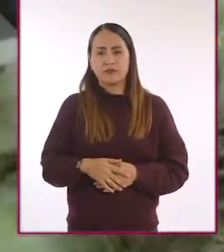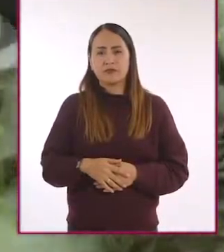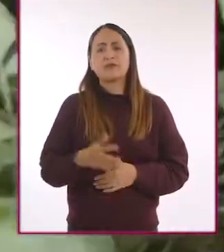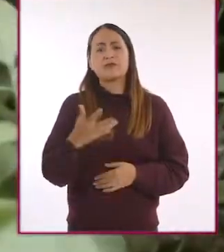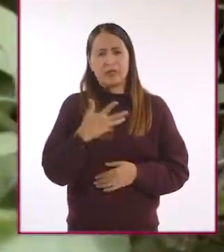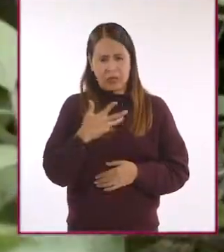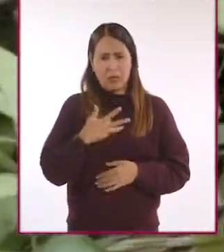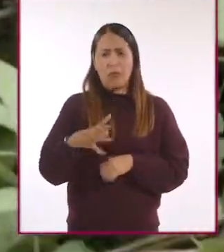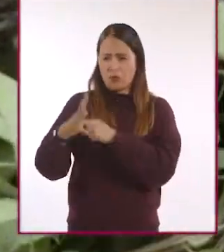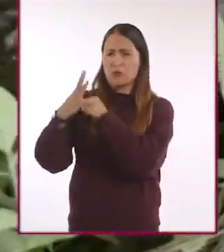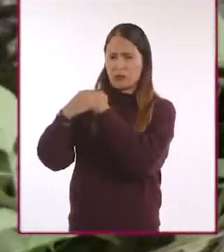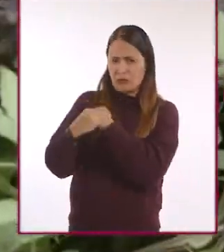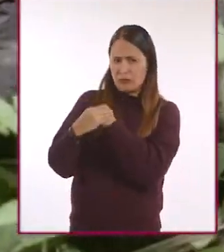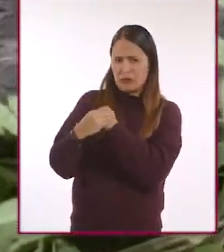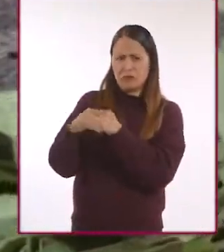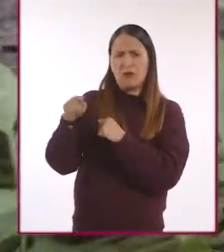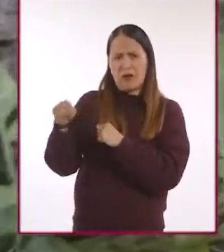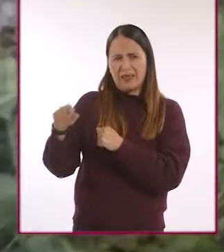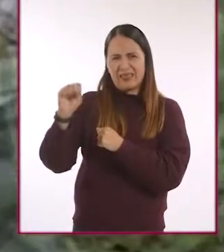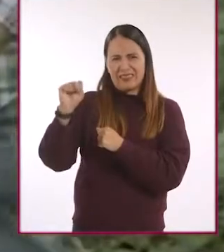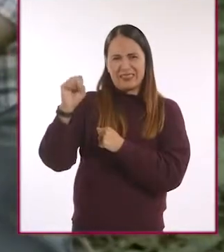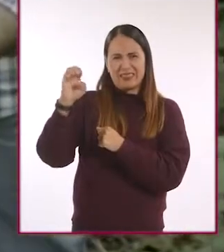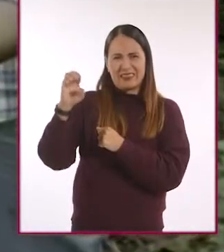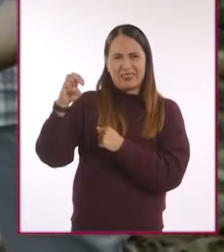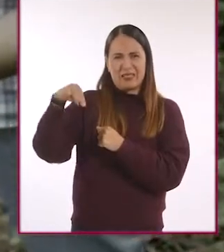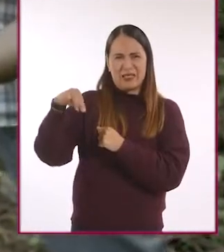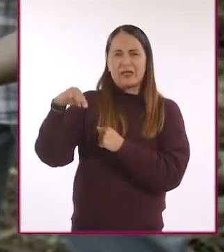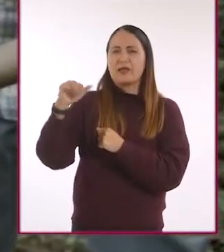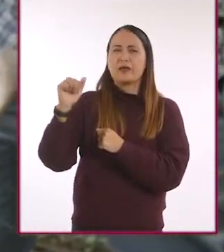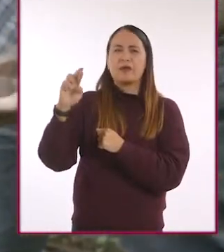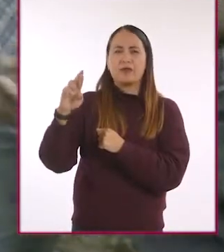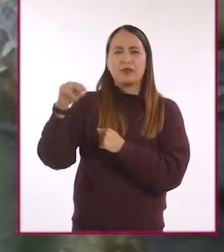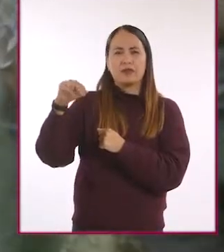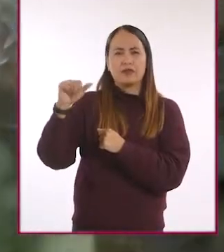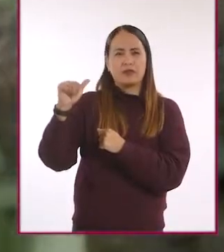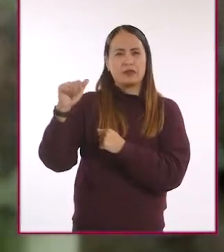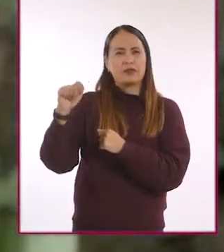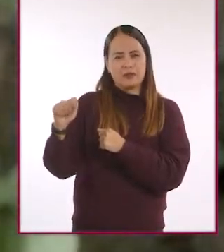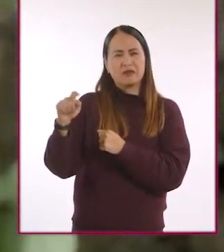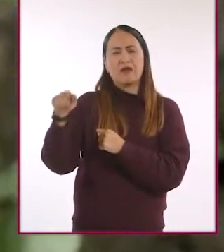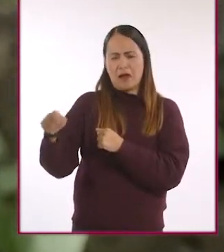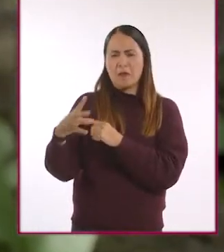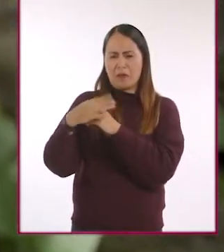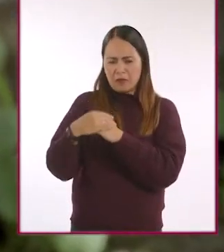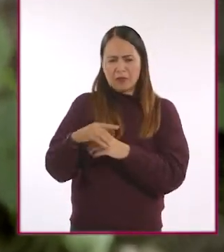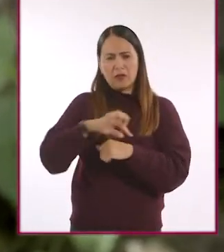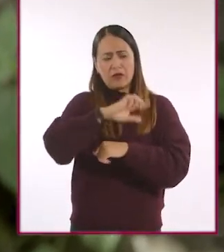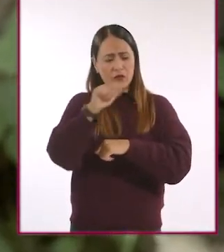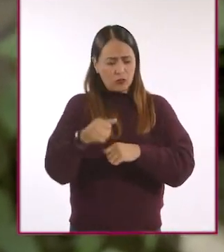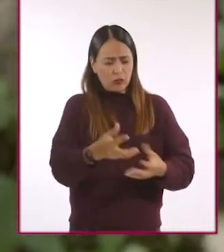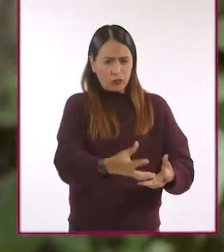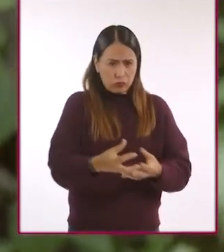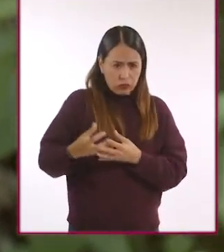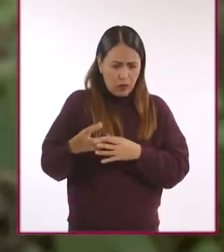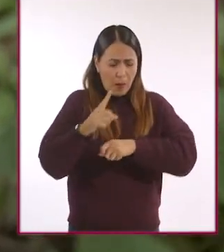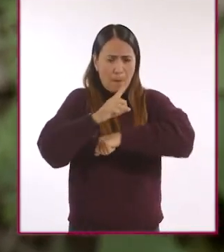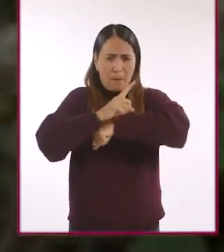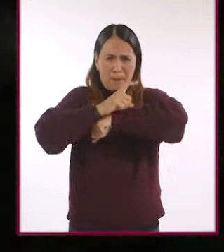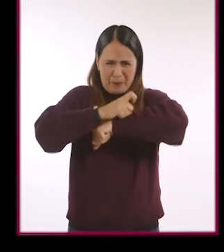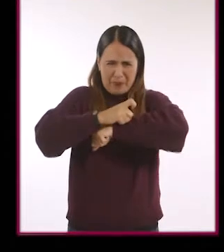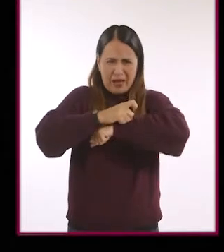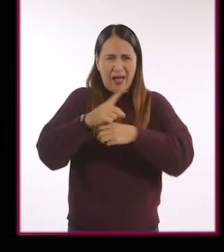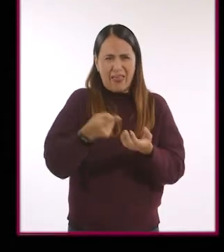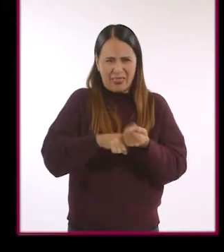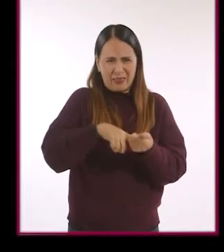Tenemos un permiso de Semarnat para poder obtener esos animales, y obtenemos el veneno y hacemos nuestros estudios.